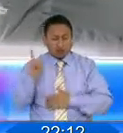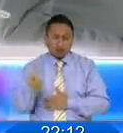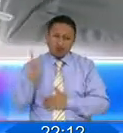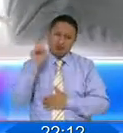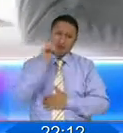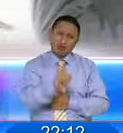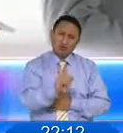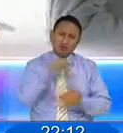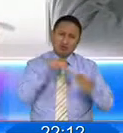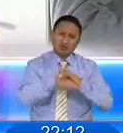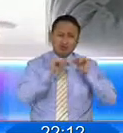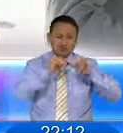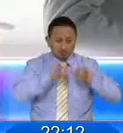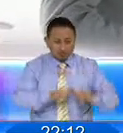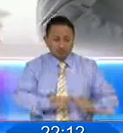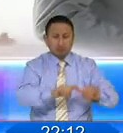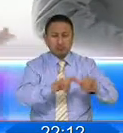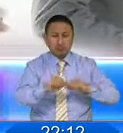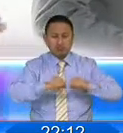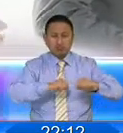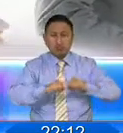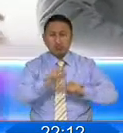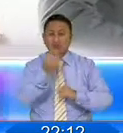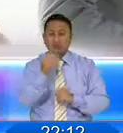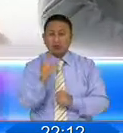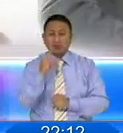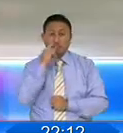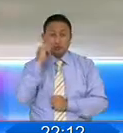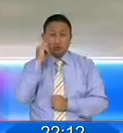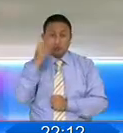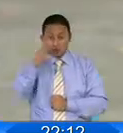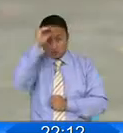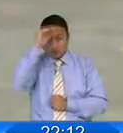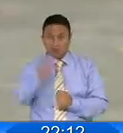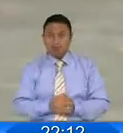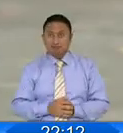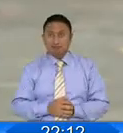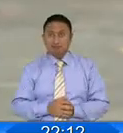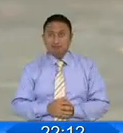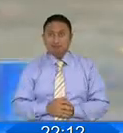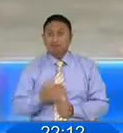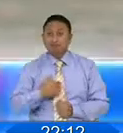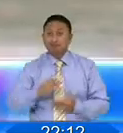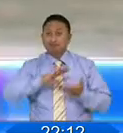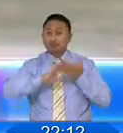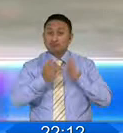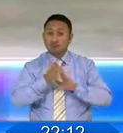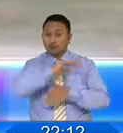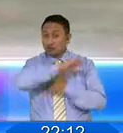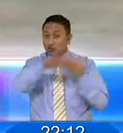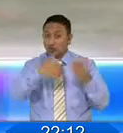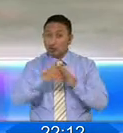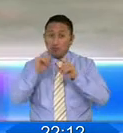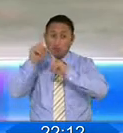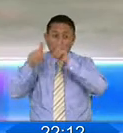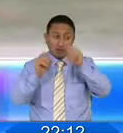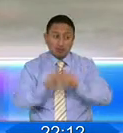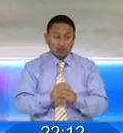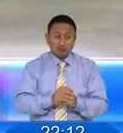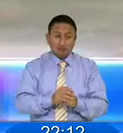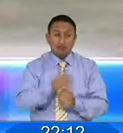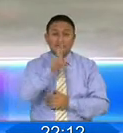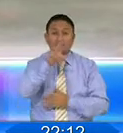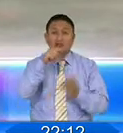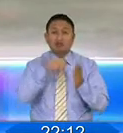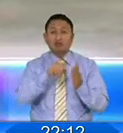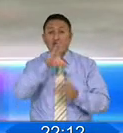para continuar el desarrollo integral de los jóvenes y niños una vez que hemos consultado a toda la comunidad que son alrededor de tres mil 800